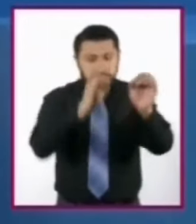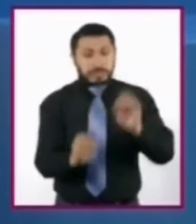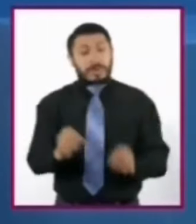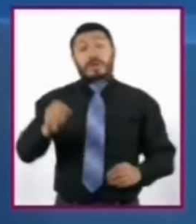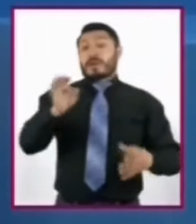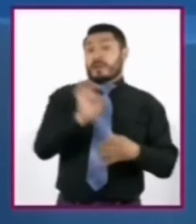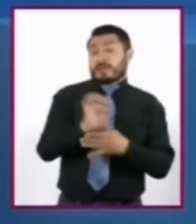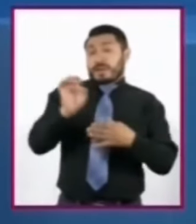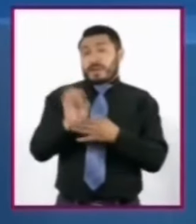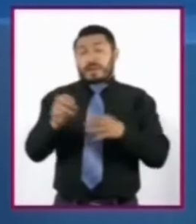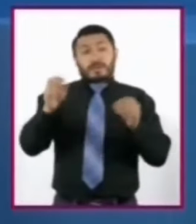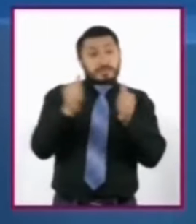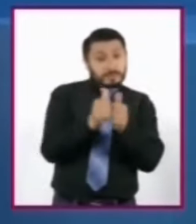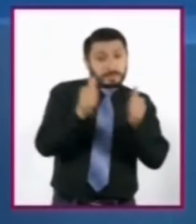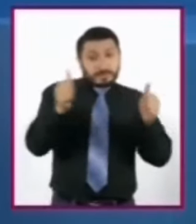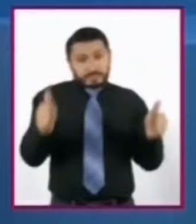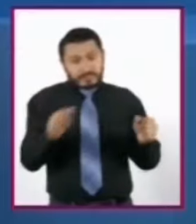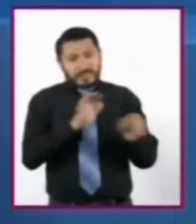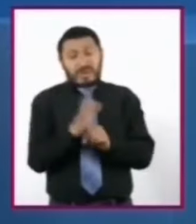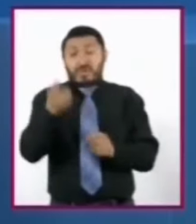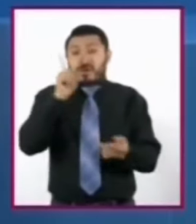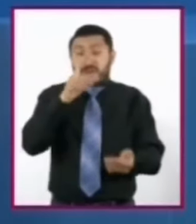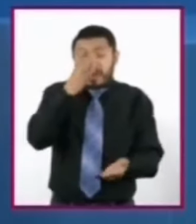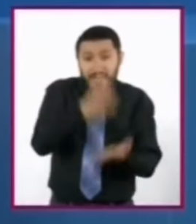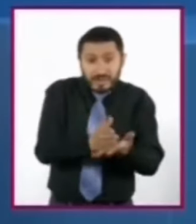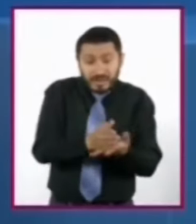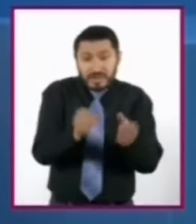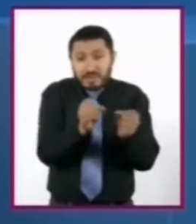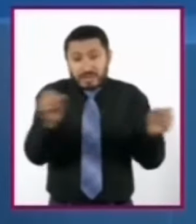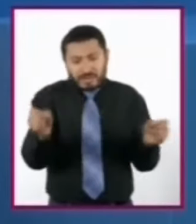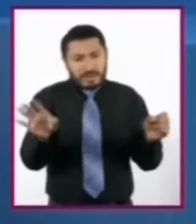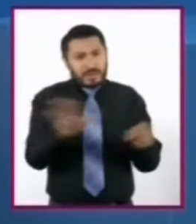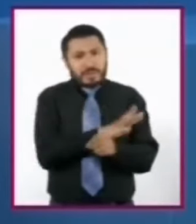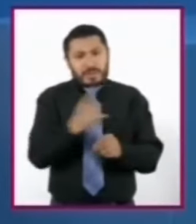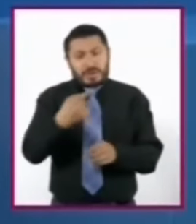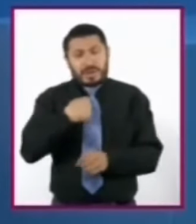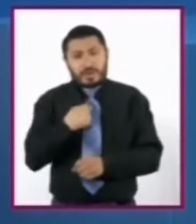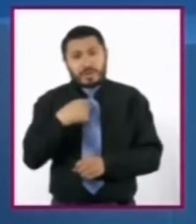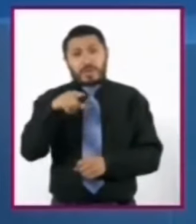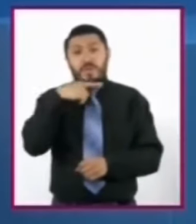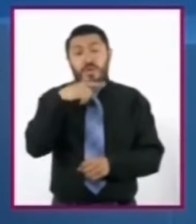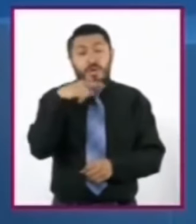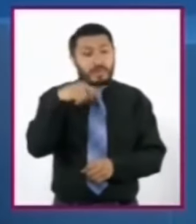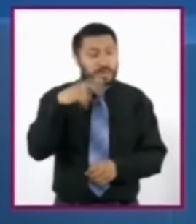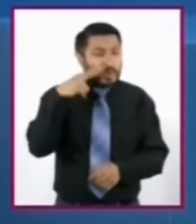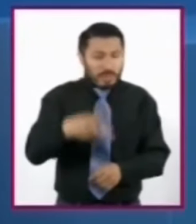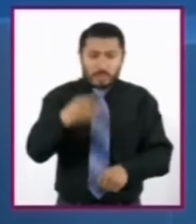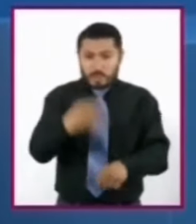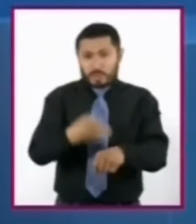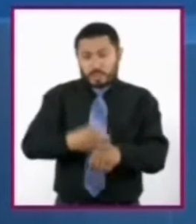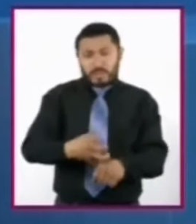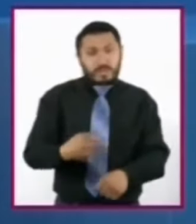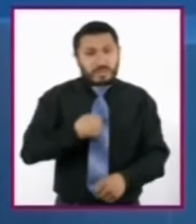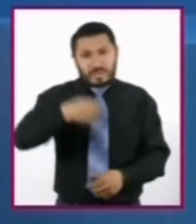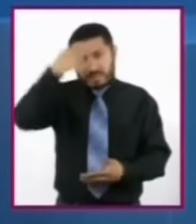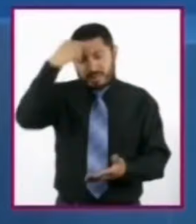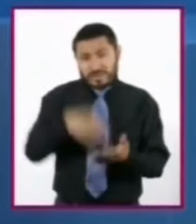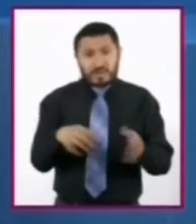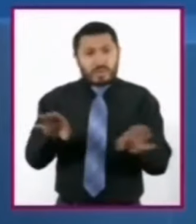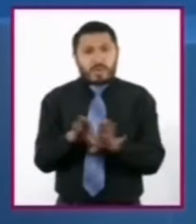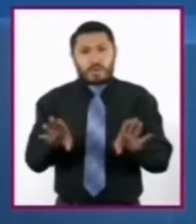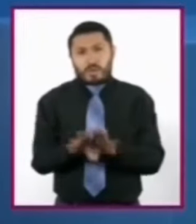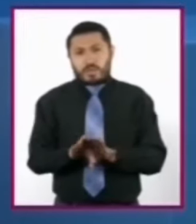qué hay entre átomo y átomo? Porque si yo agarro un lápiz, lo percibo sólido. Pienso que debe haber